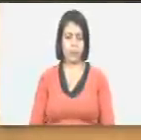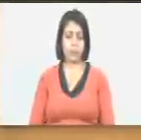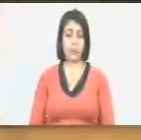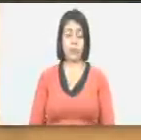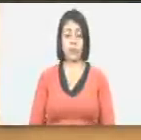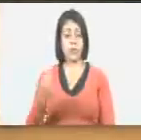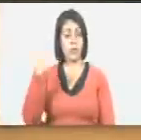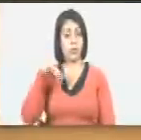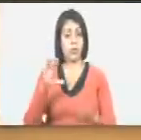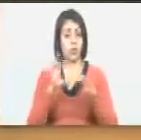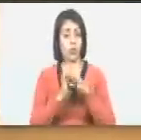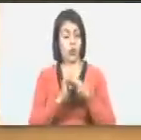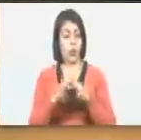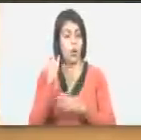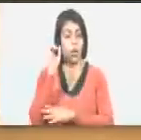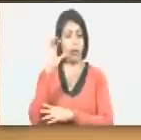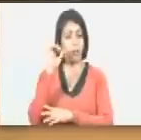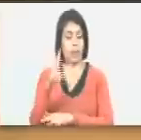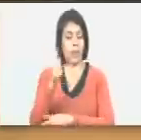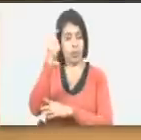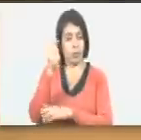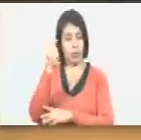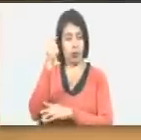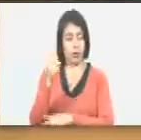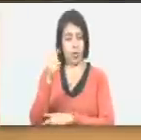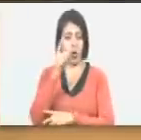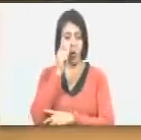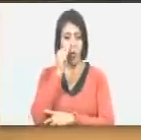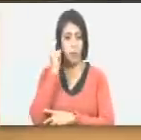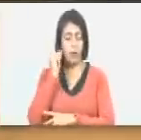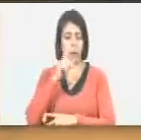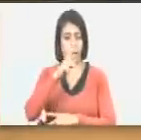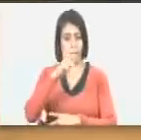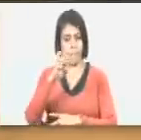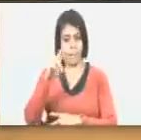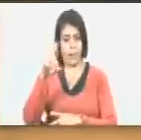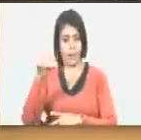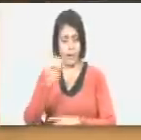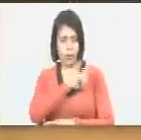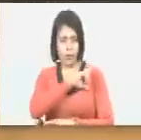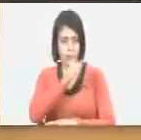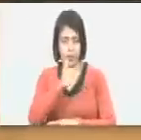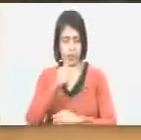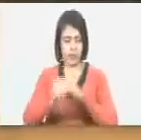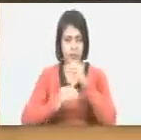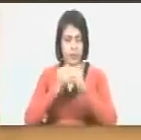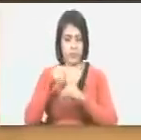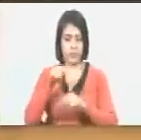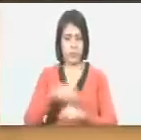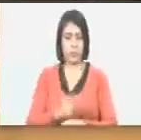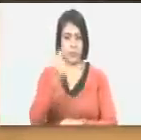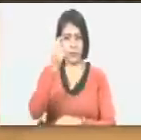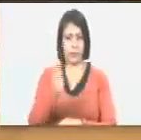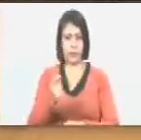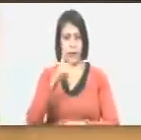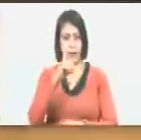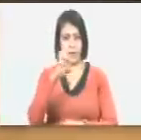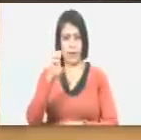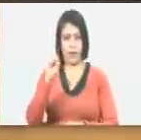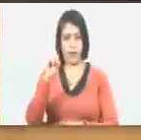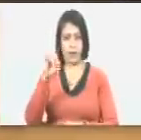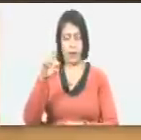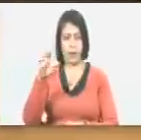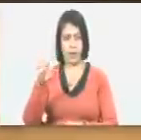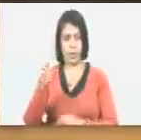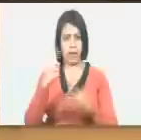la supuesta unión interparlamentaria, diputado Pedro Infante, jefe de delegación, diputada Desiree Santos